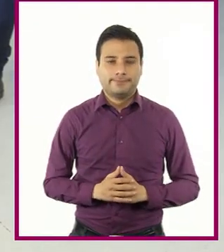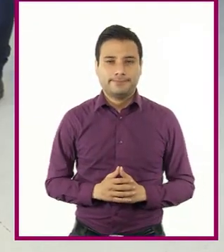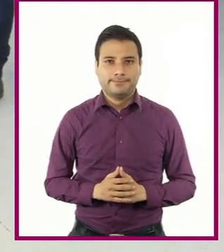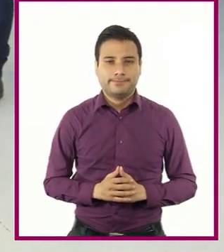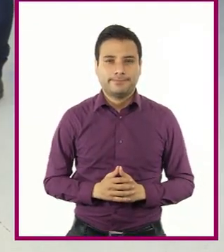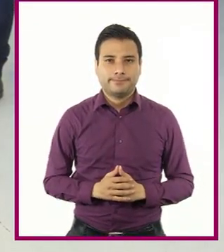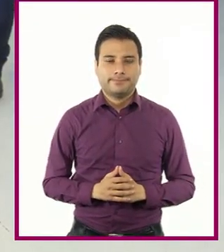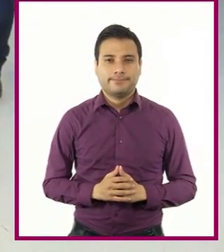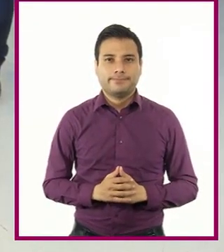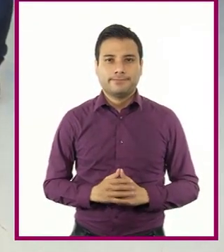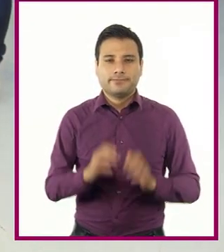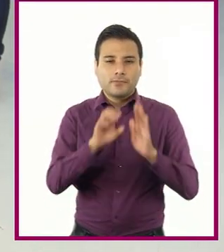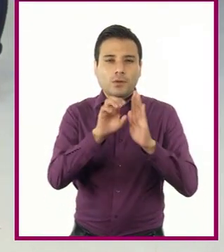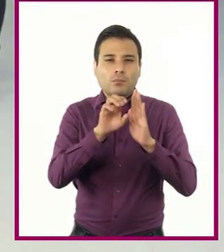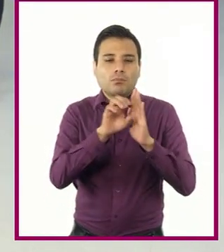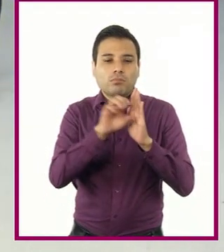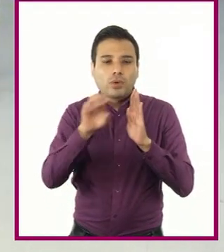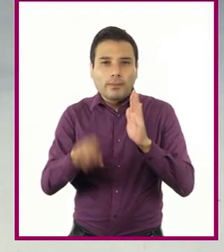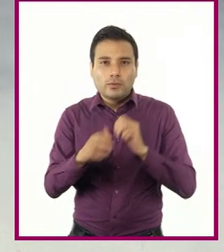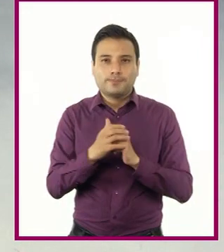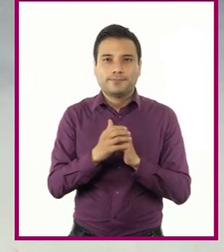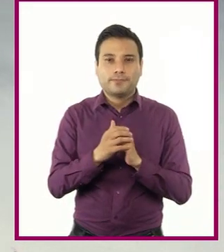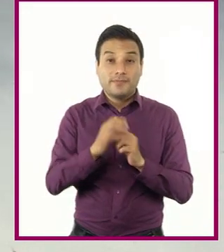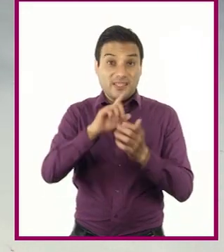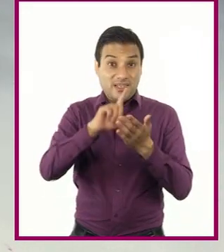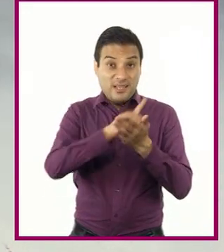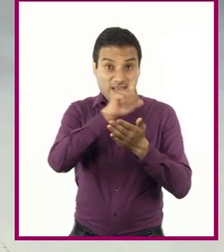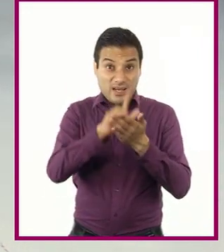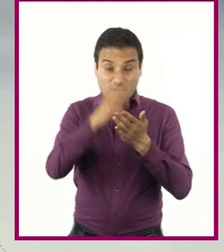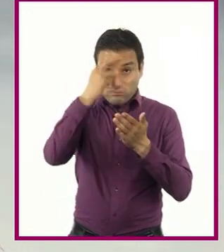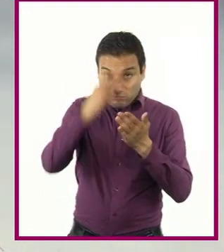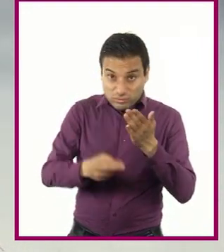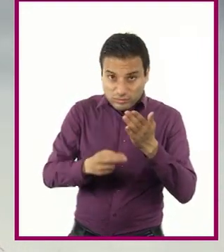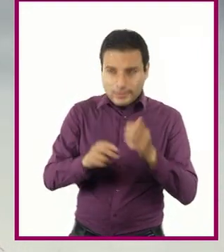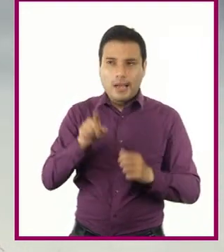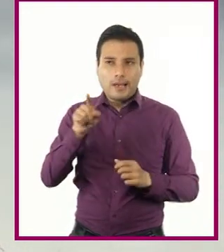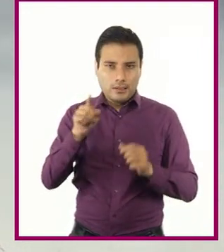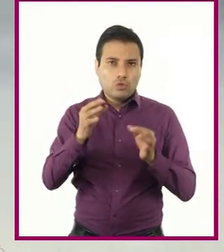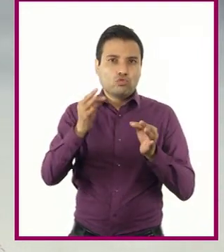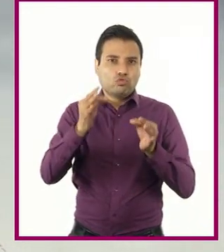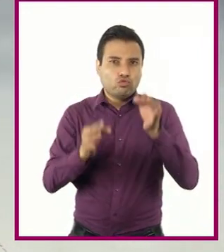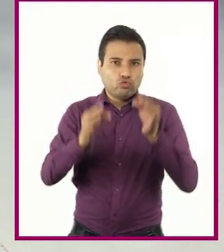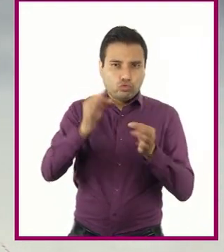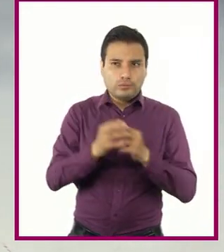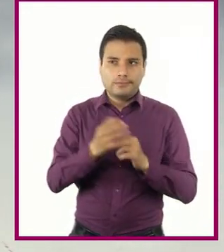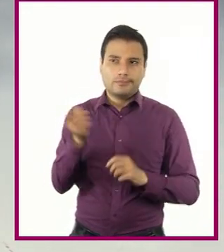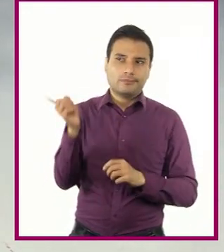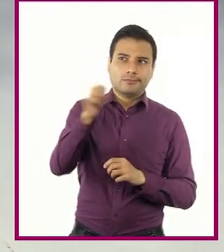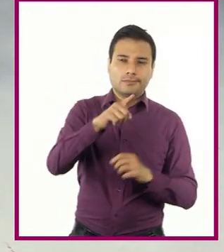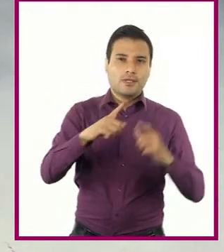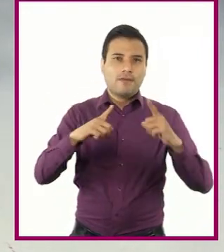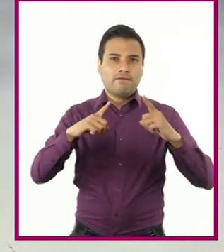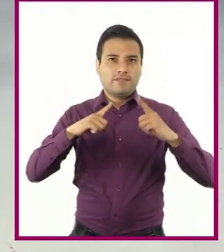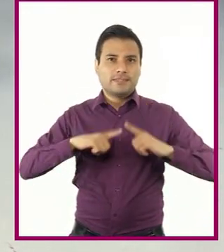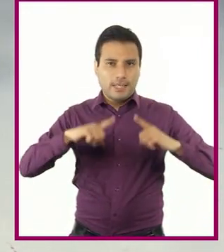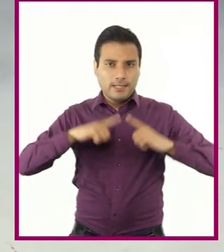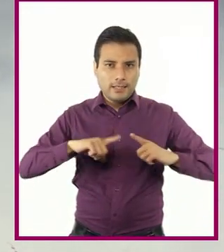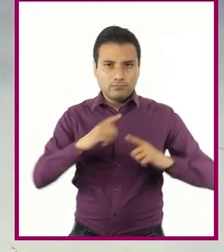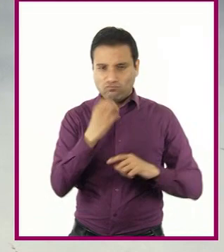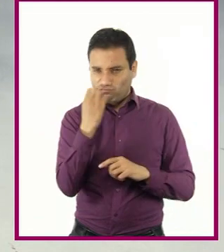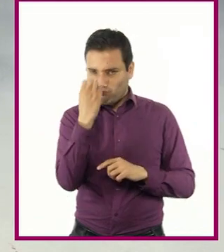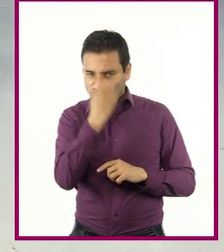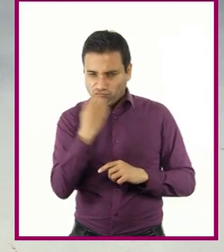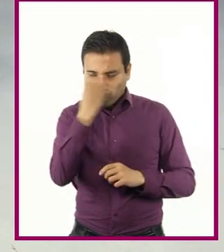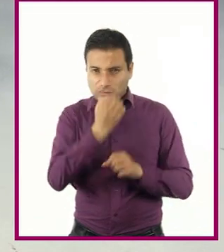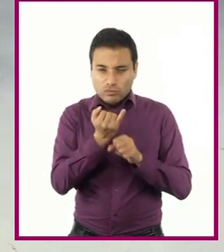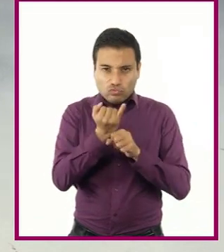Cuando tiene lugar un delito, es el Poder Judicial quien investiga, a través de la Fiscalía dependiente del Poder Ejecutivo, la